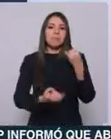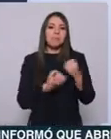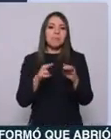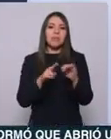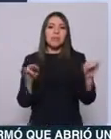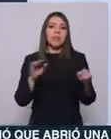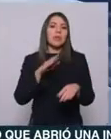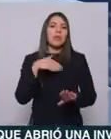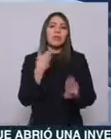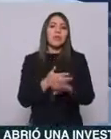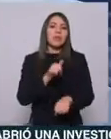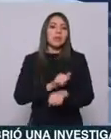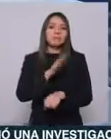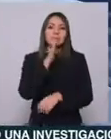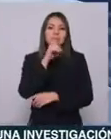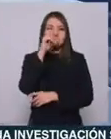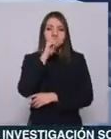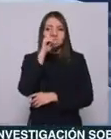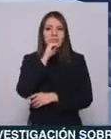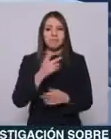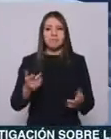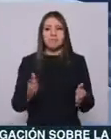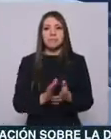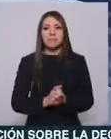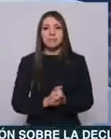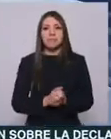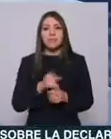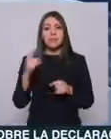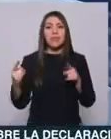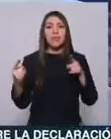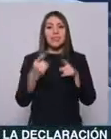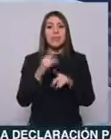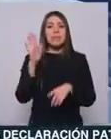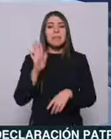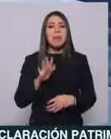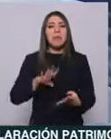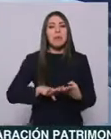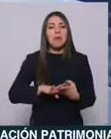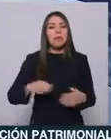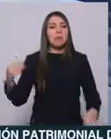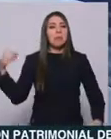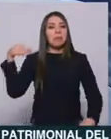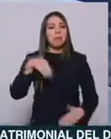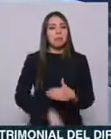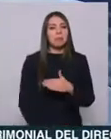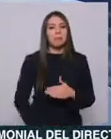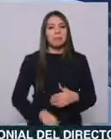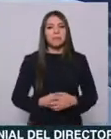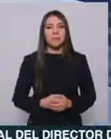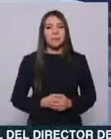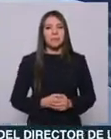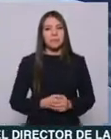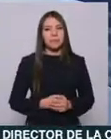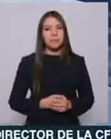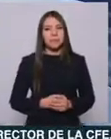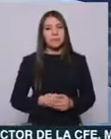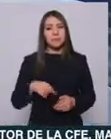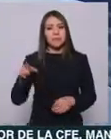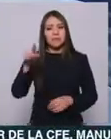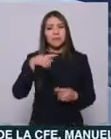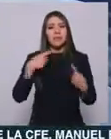ahí está, así de sencillo, México está. La primera derrota del Tata Martino, todavía, acaba de concluir el